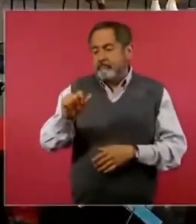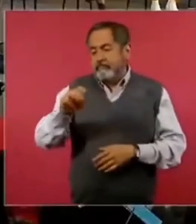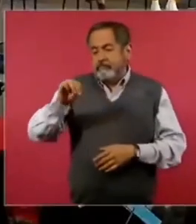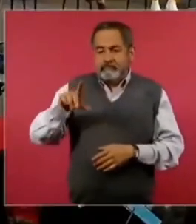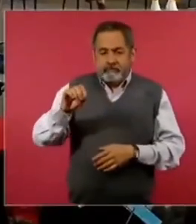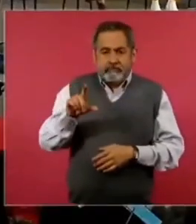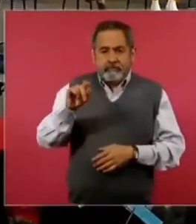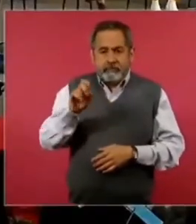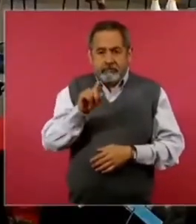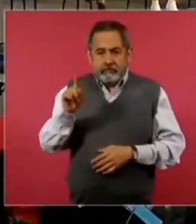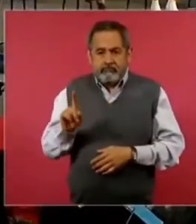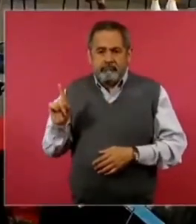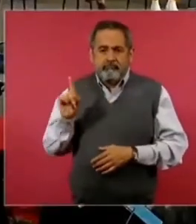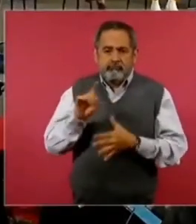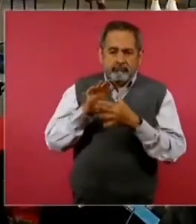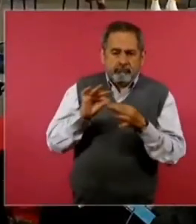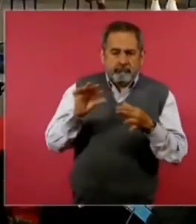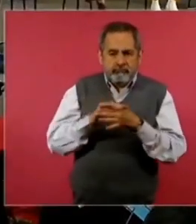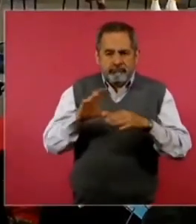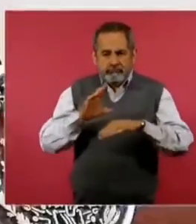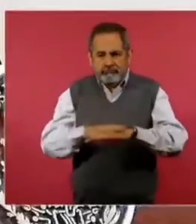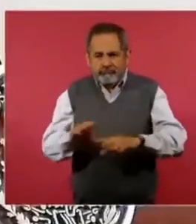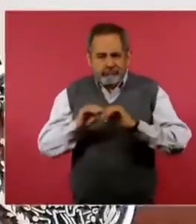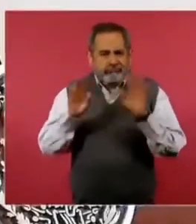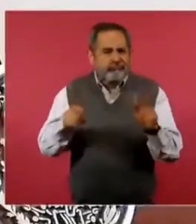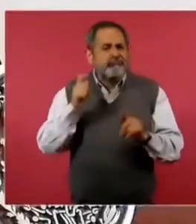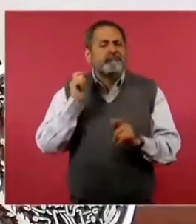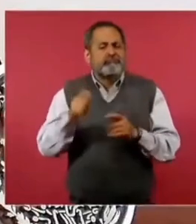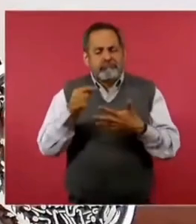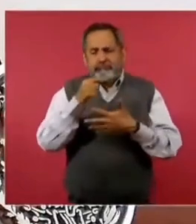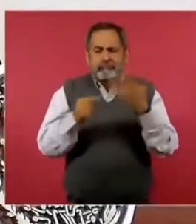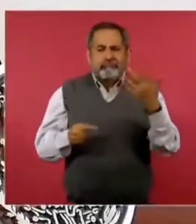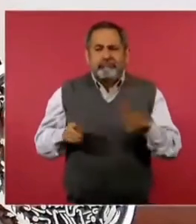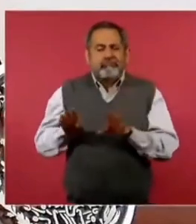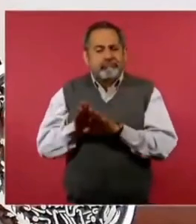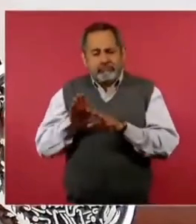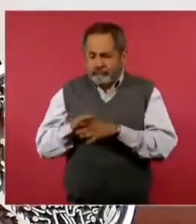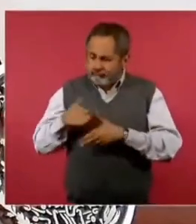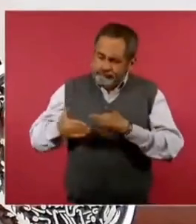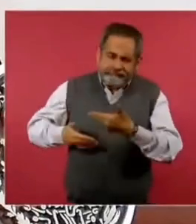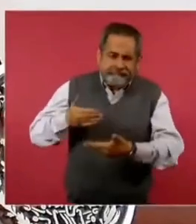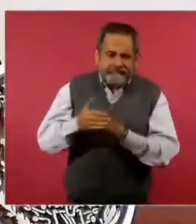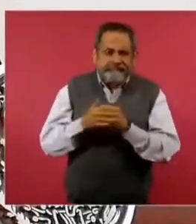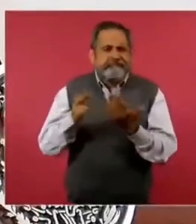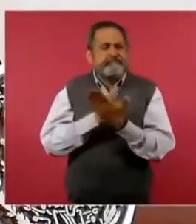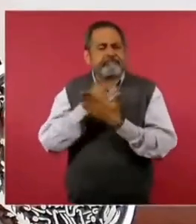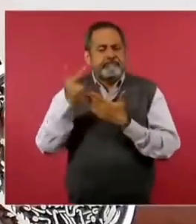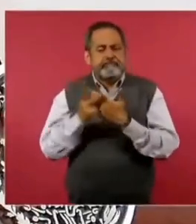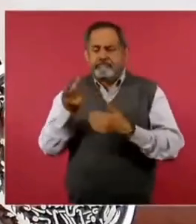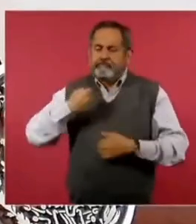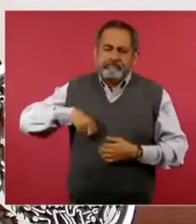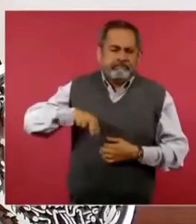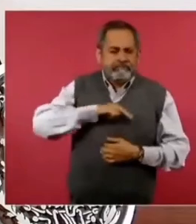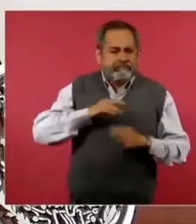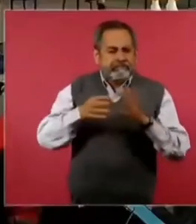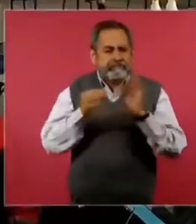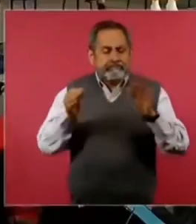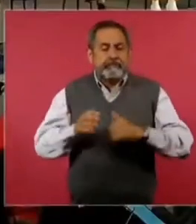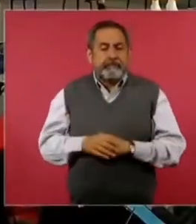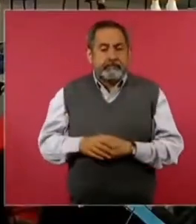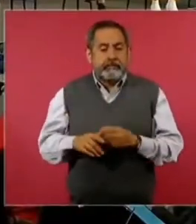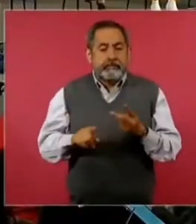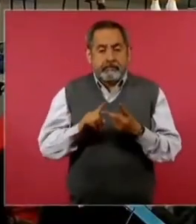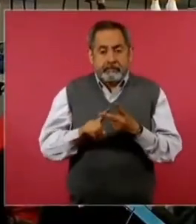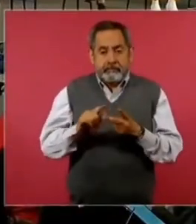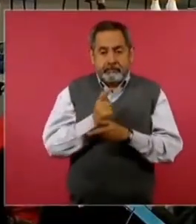Ruiz, escucharemos todo lo que tiene que ver con los logros del programa de La Escuela es Nuestra. El licenciado Abraham